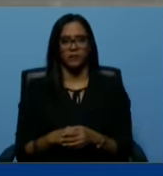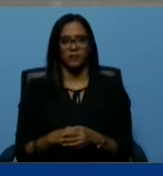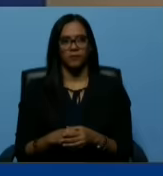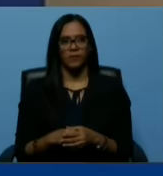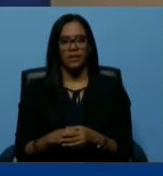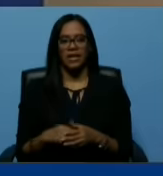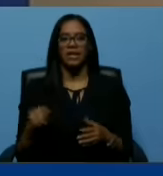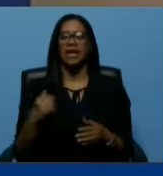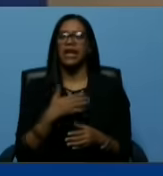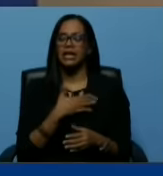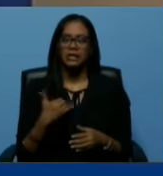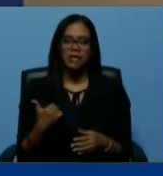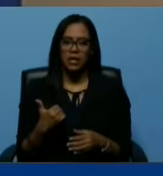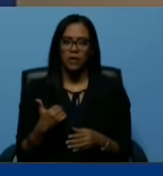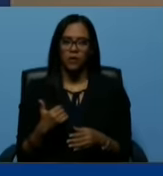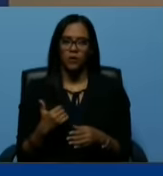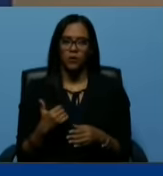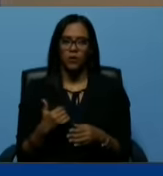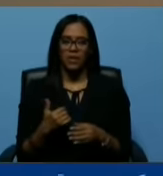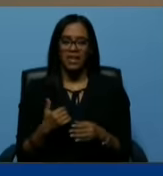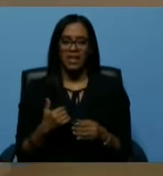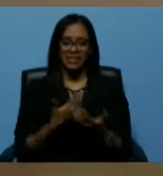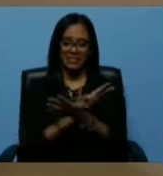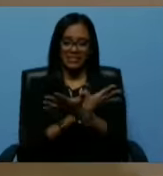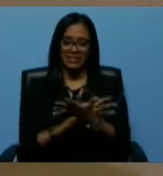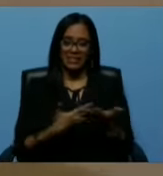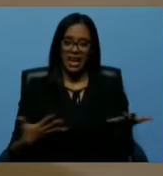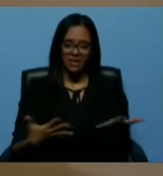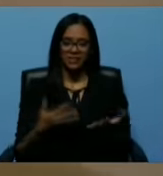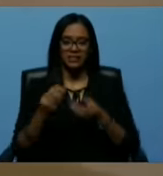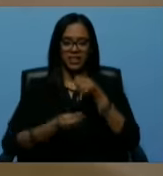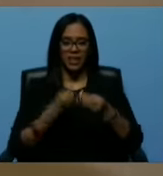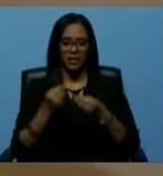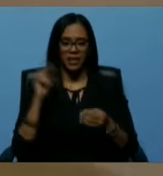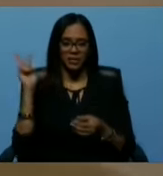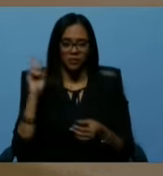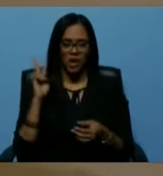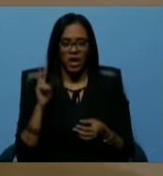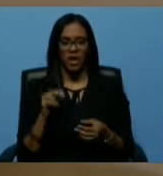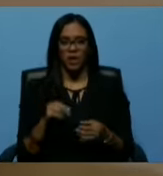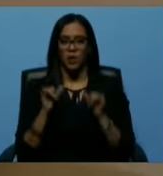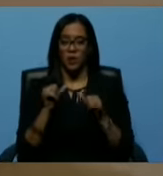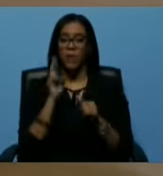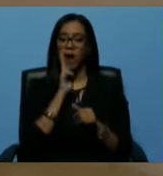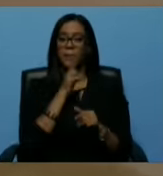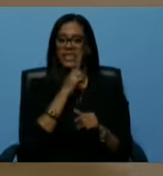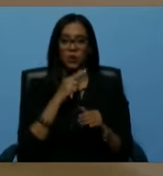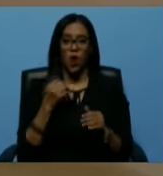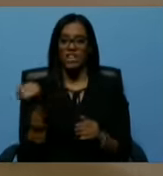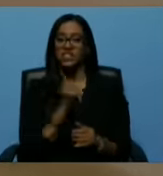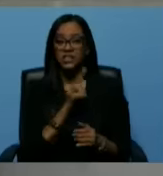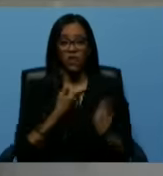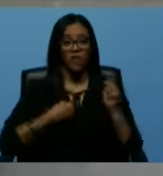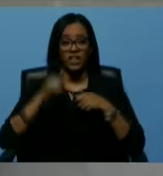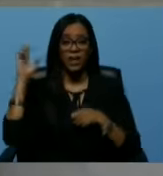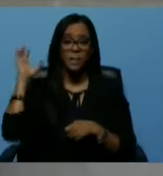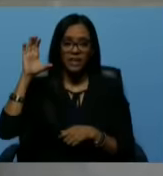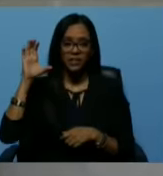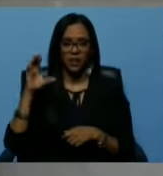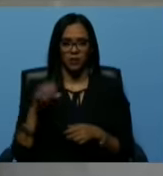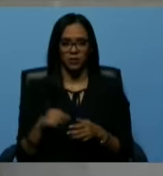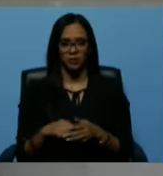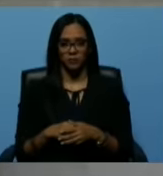Que trataron de llenar de un baño de sangre Venezuela. Los mismos apellidos asesinos. Vendepatria.